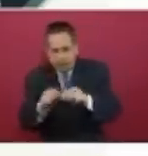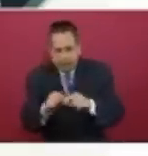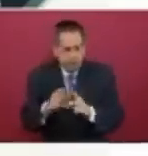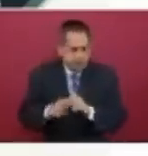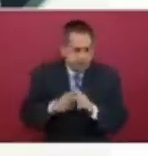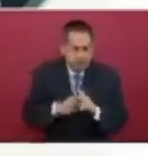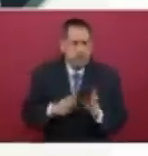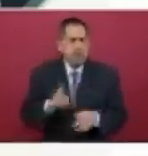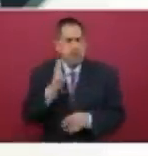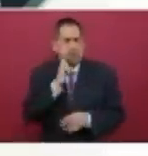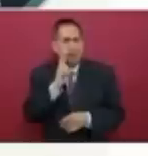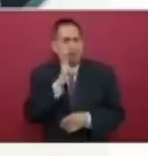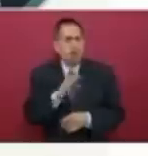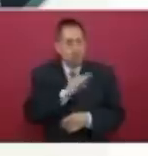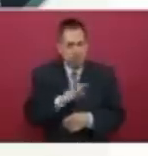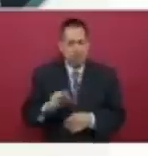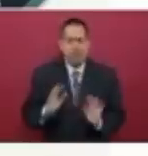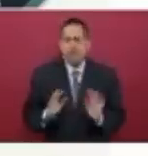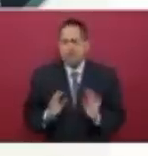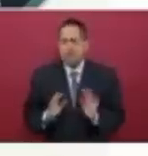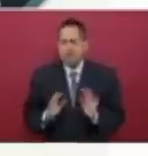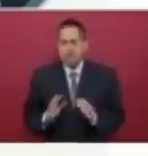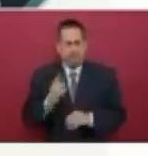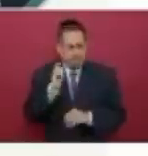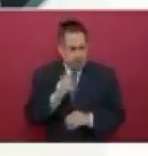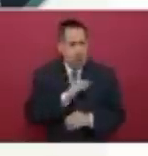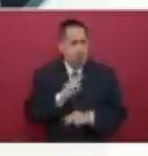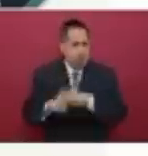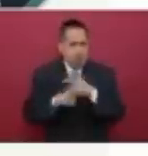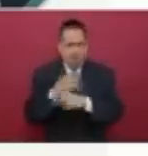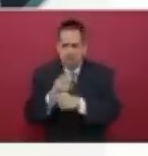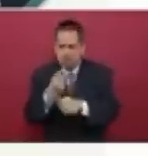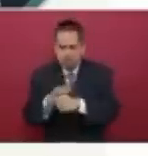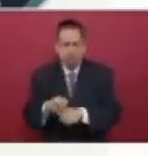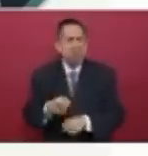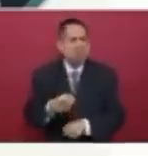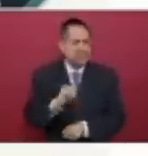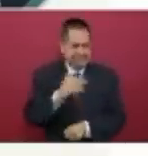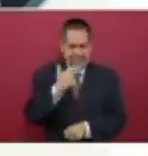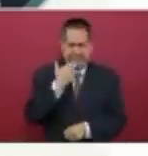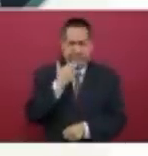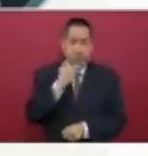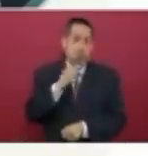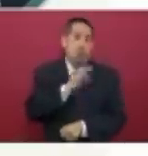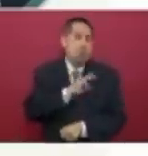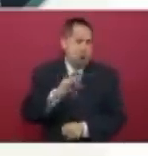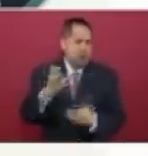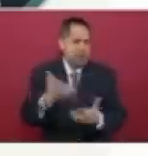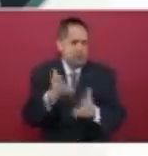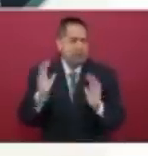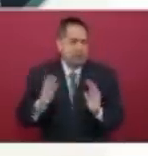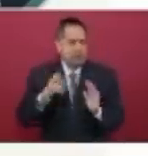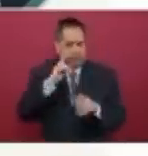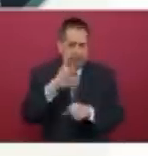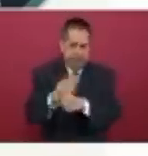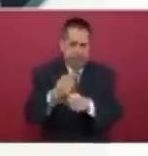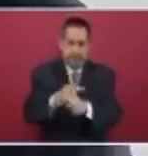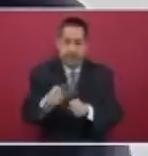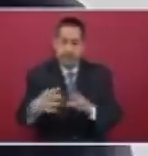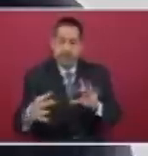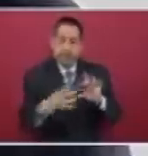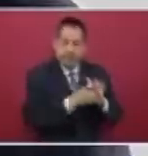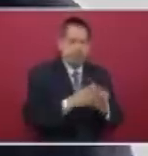la posibilidad de creer que técnicamente es factible la operación de esta termoeléctrica